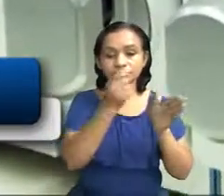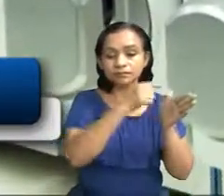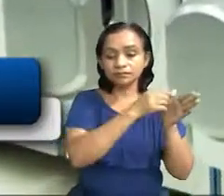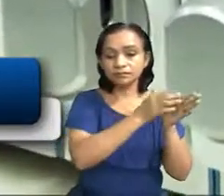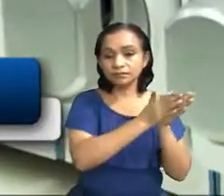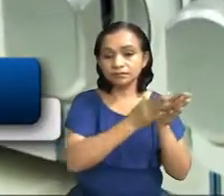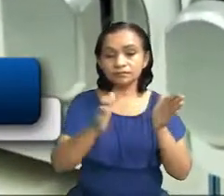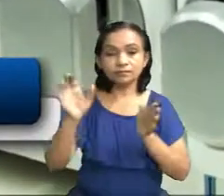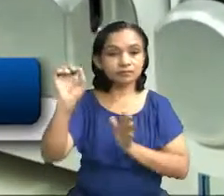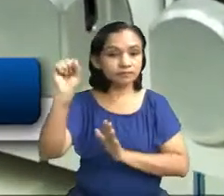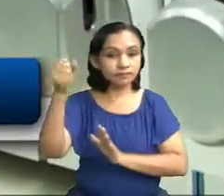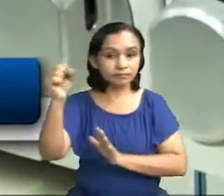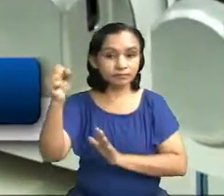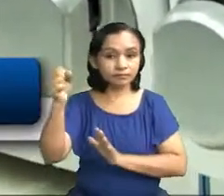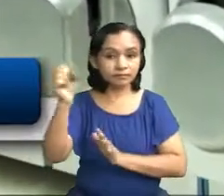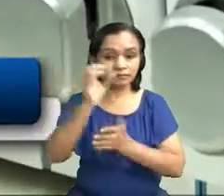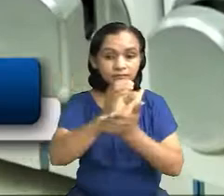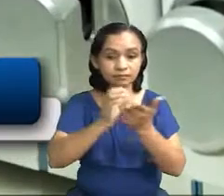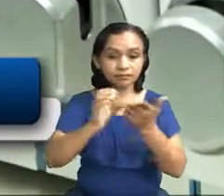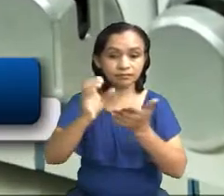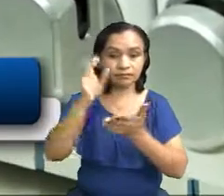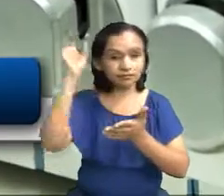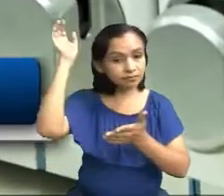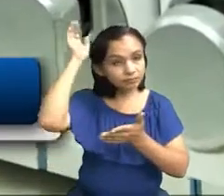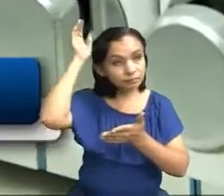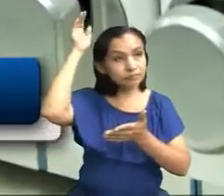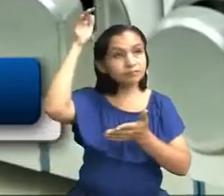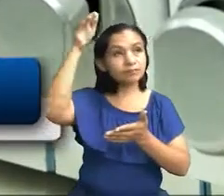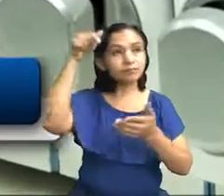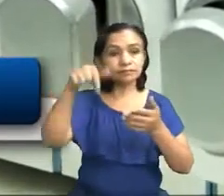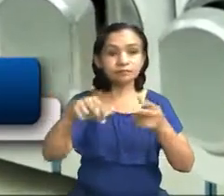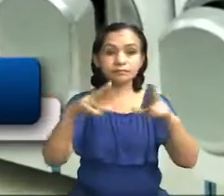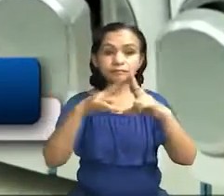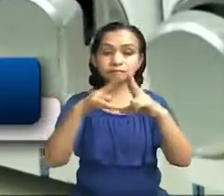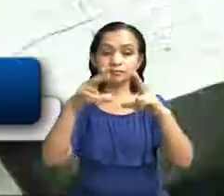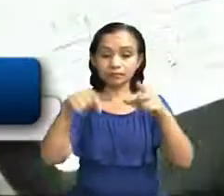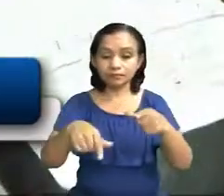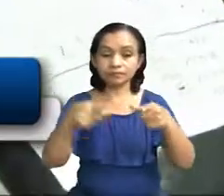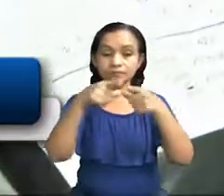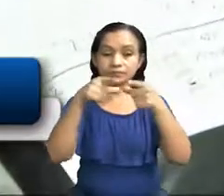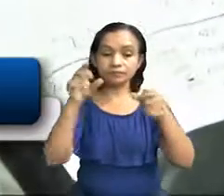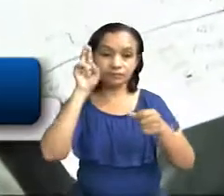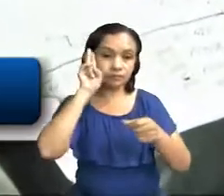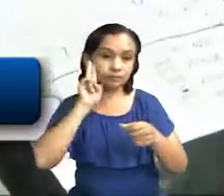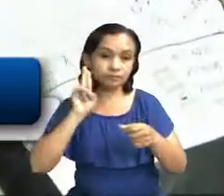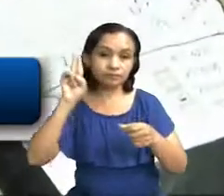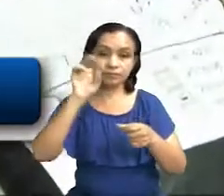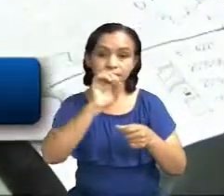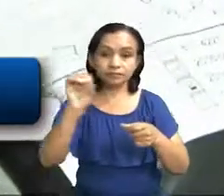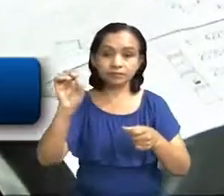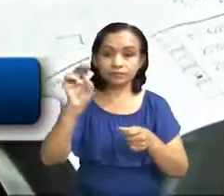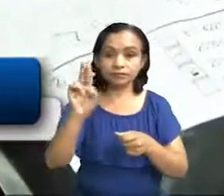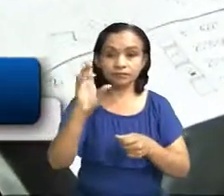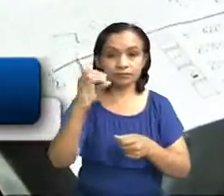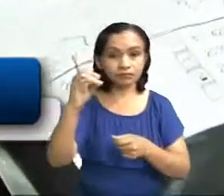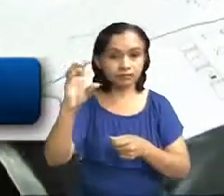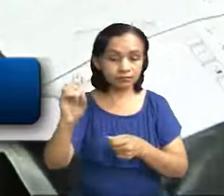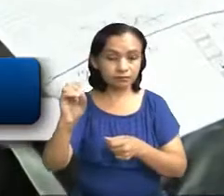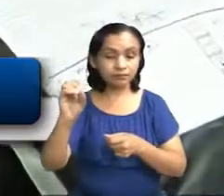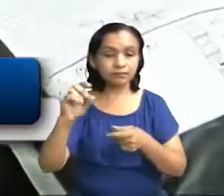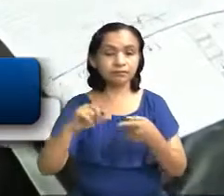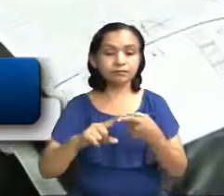el día sábado en el Colegio República Argentina, acá en Managua, en la Universidad de Occidente, en la UDO, que está en Las